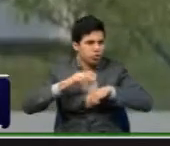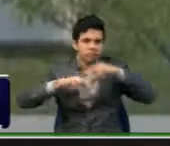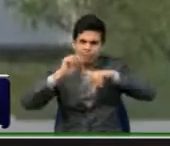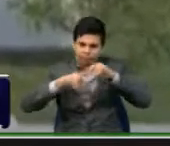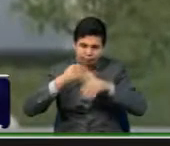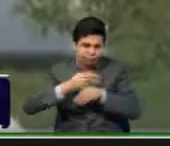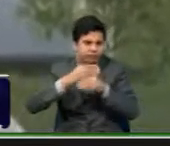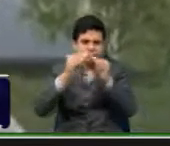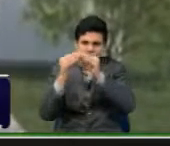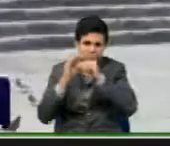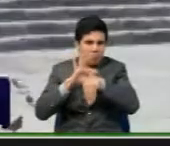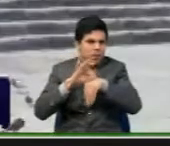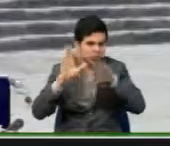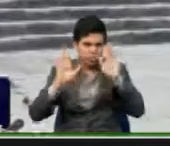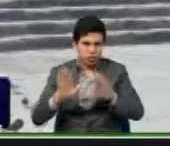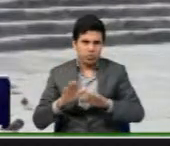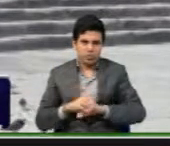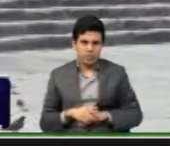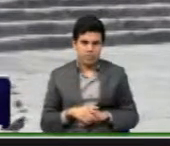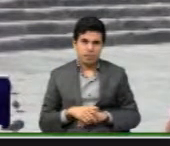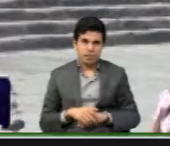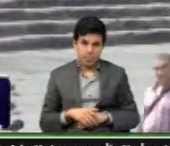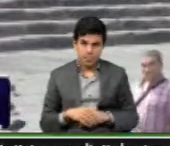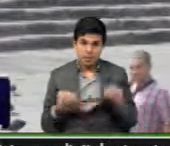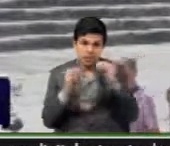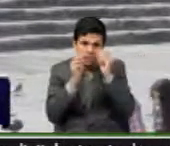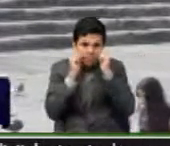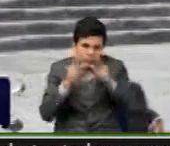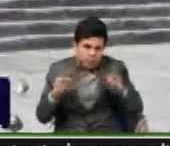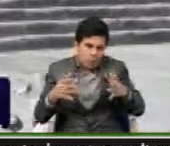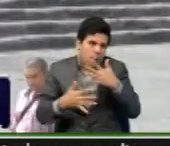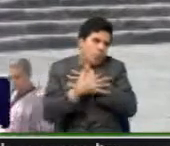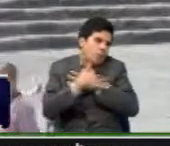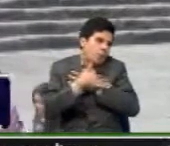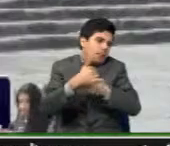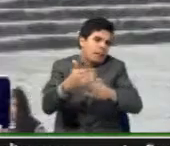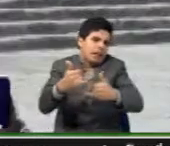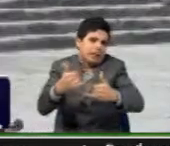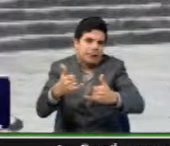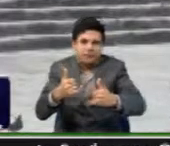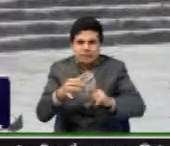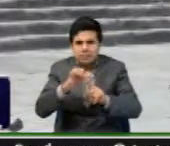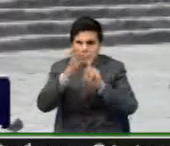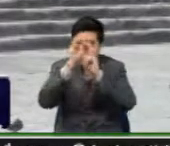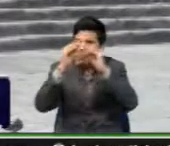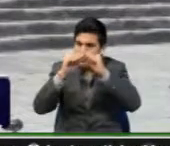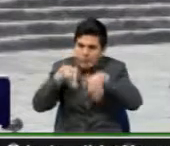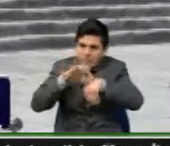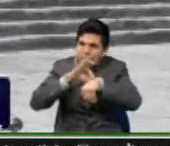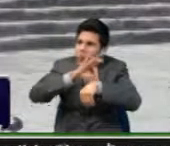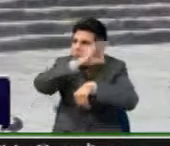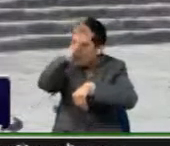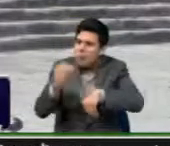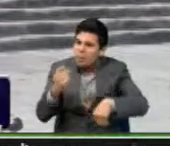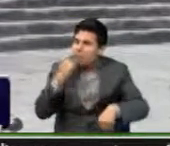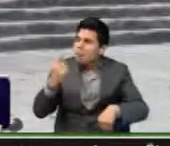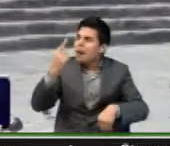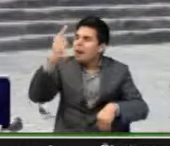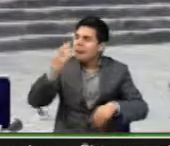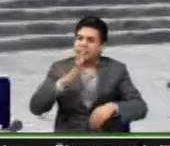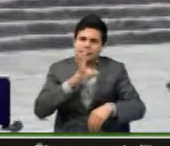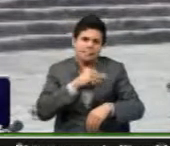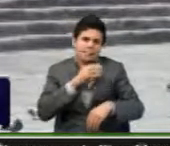de estos puestos de salud. Y los más felices, los habitantes de estos sectores que nunca han tenido la posibilidad de tener